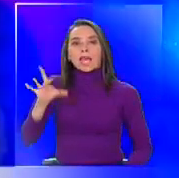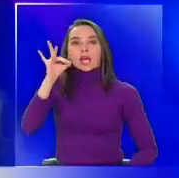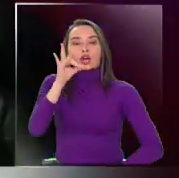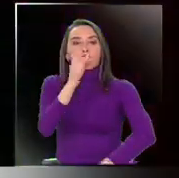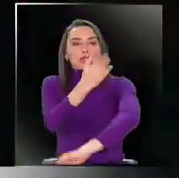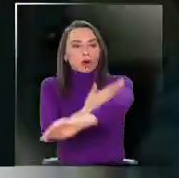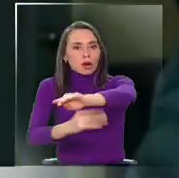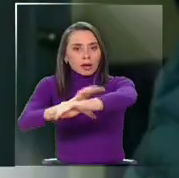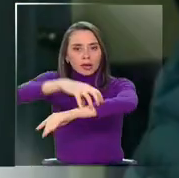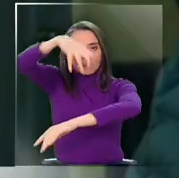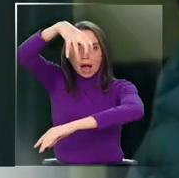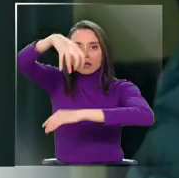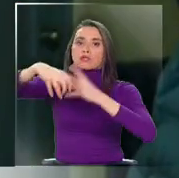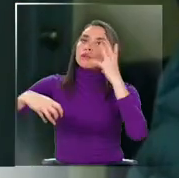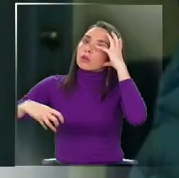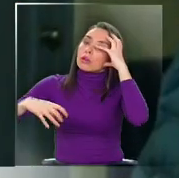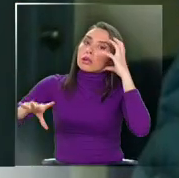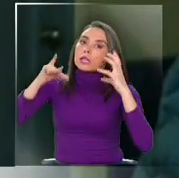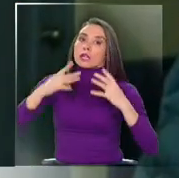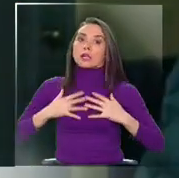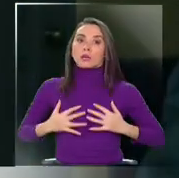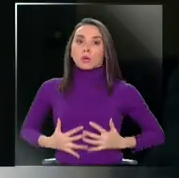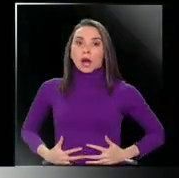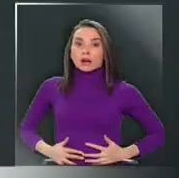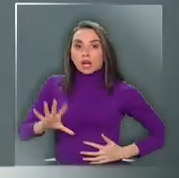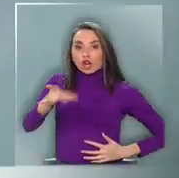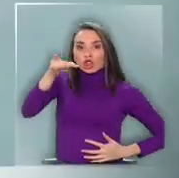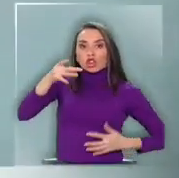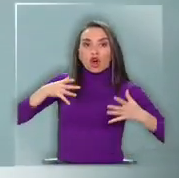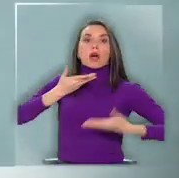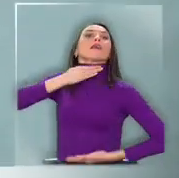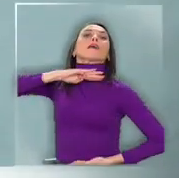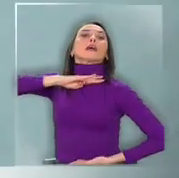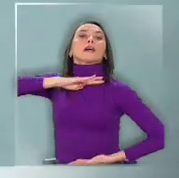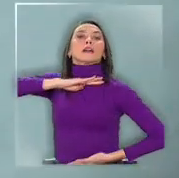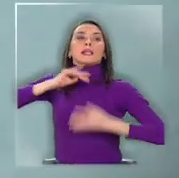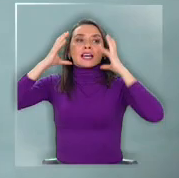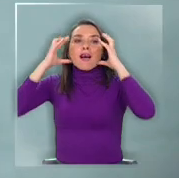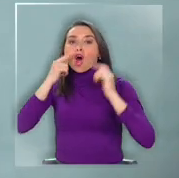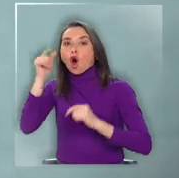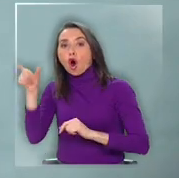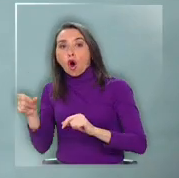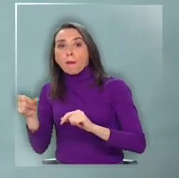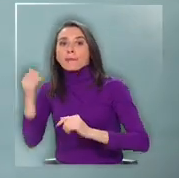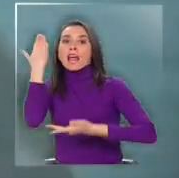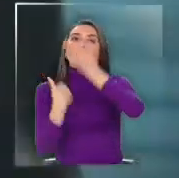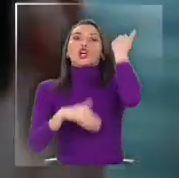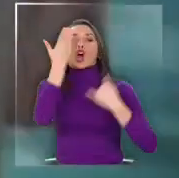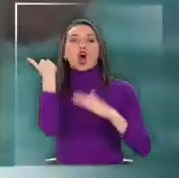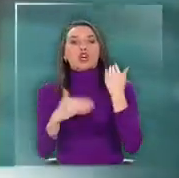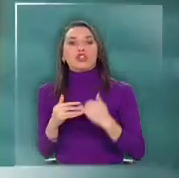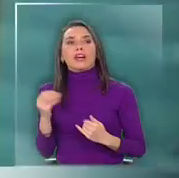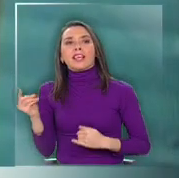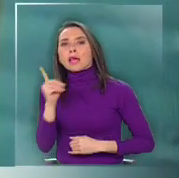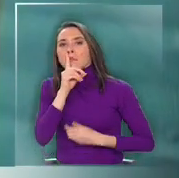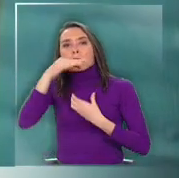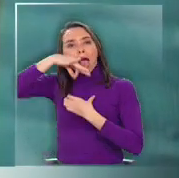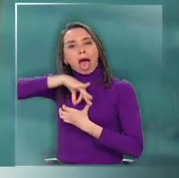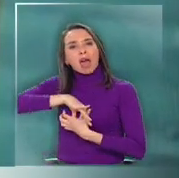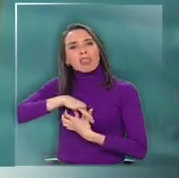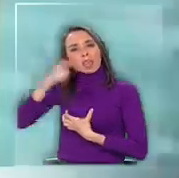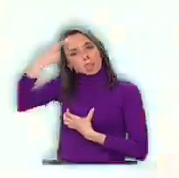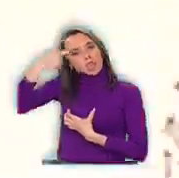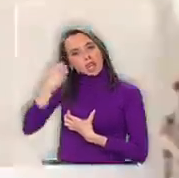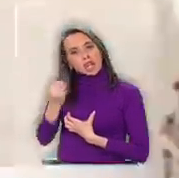su cuerpo. Hemos encontrado el torso y la cabeza del cuerpo. ¿Por qué descuartizó a Manuel? ¿Qué más esconde Matías? ¿Quién es realmente